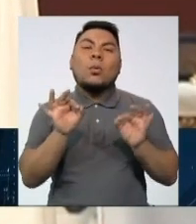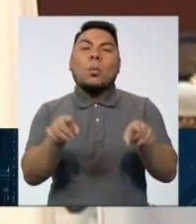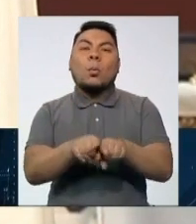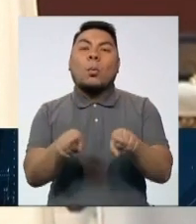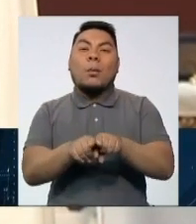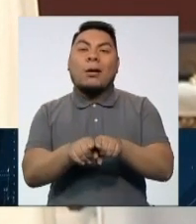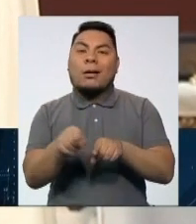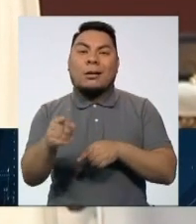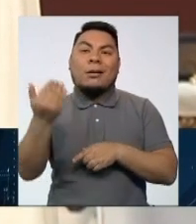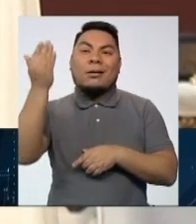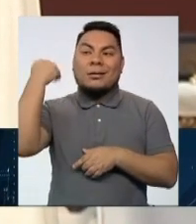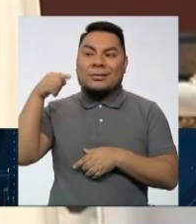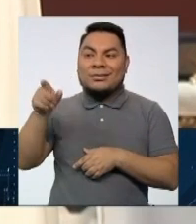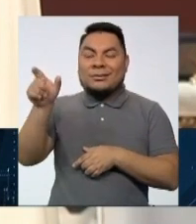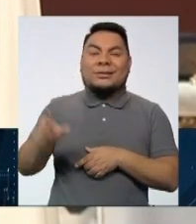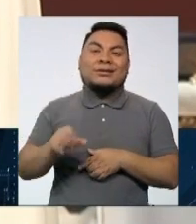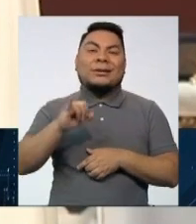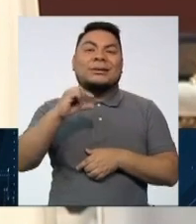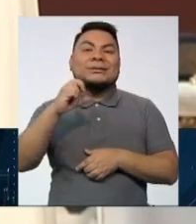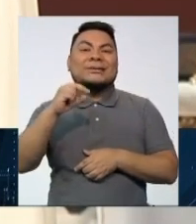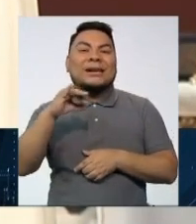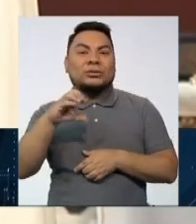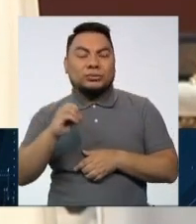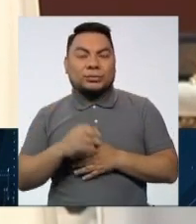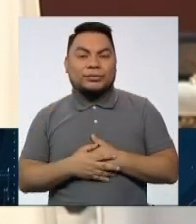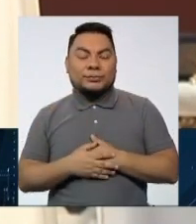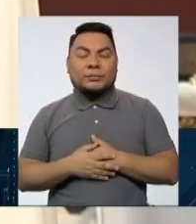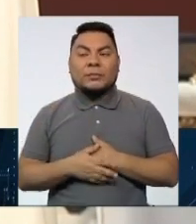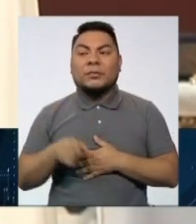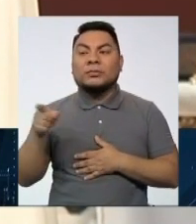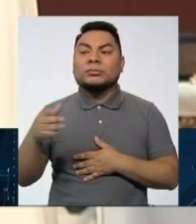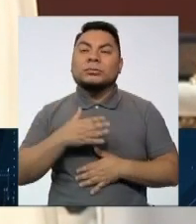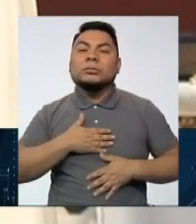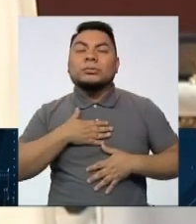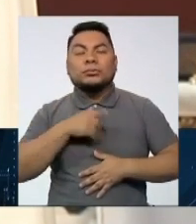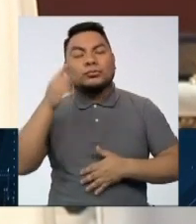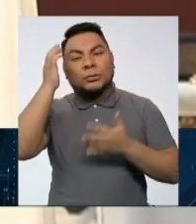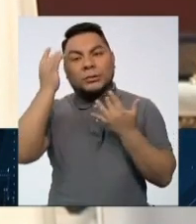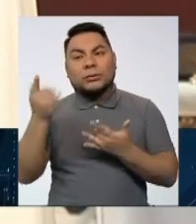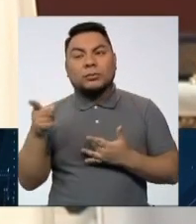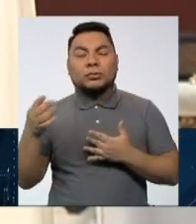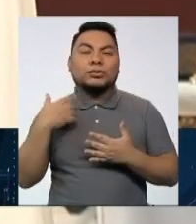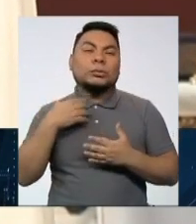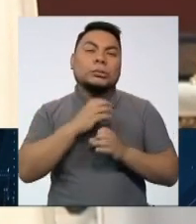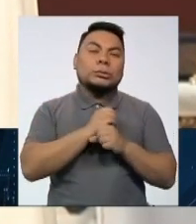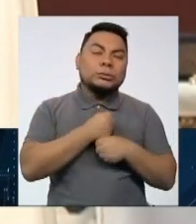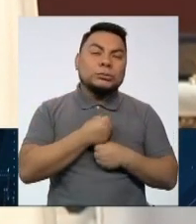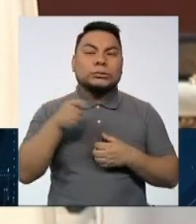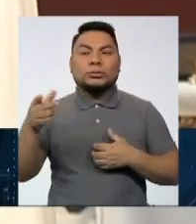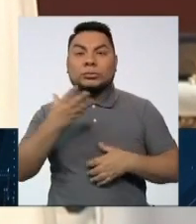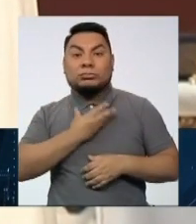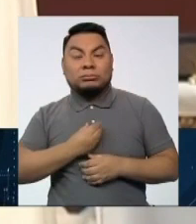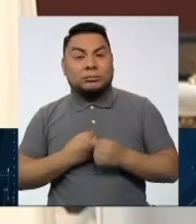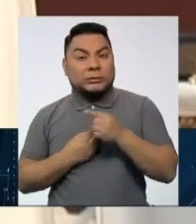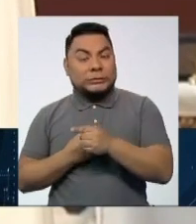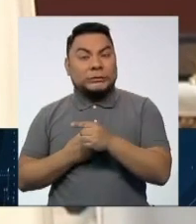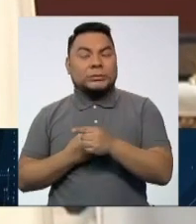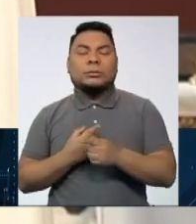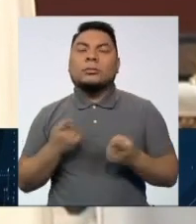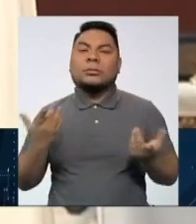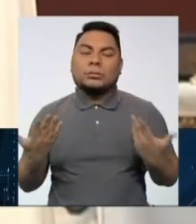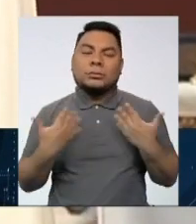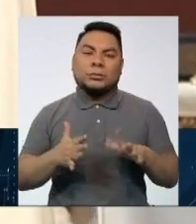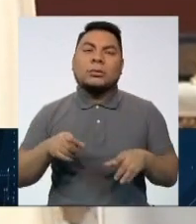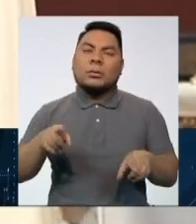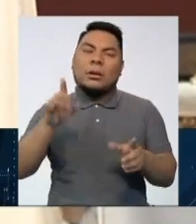el de San Ignacio. Sus gozos y esperanzas, sus angustias y tristezas, aunque